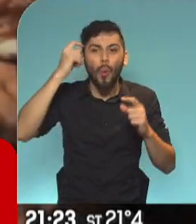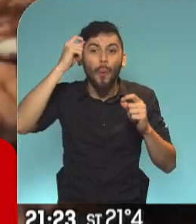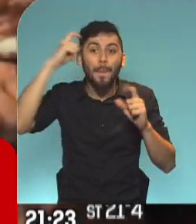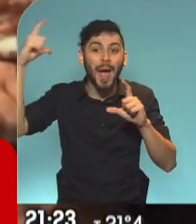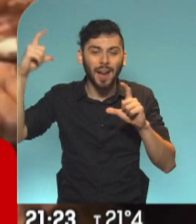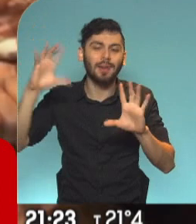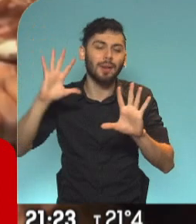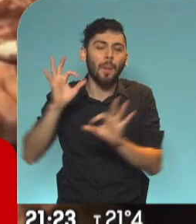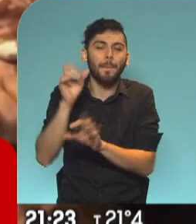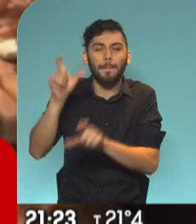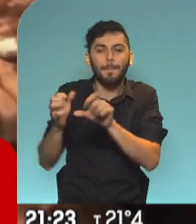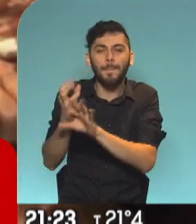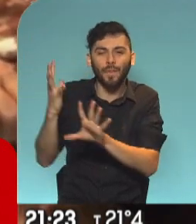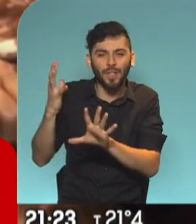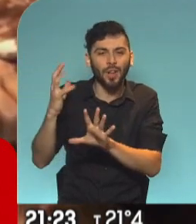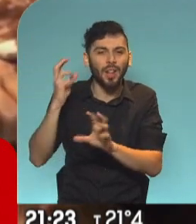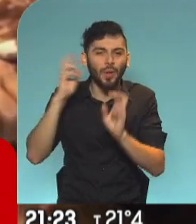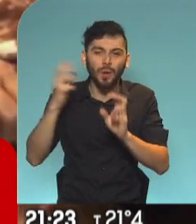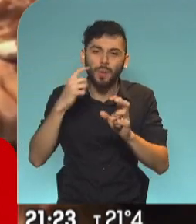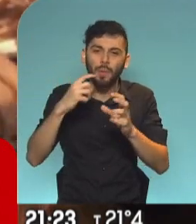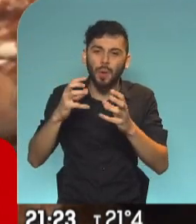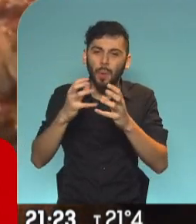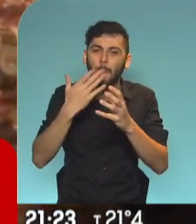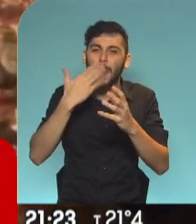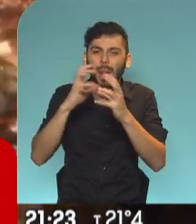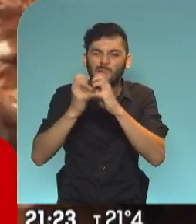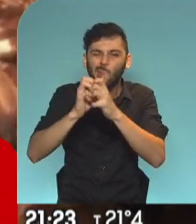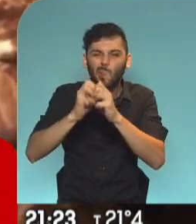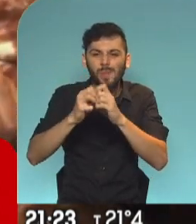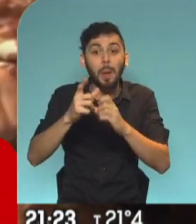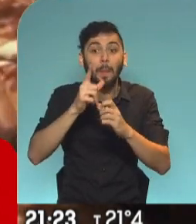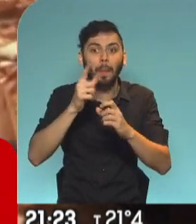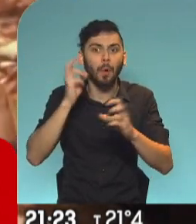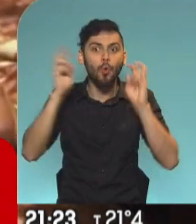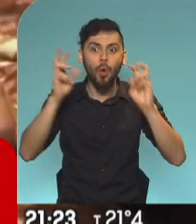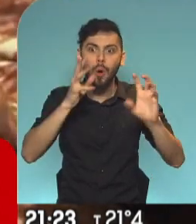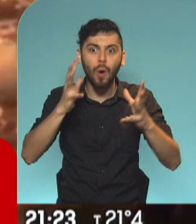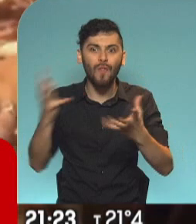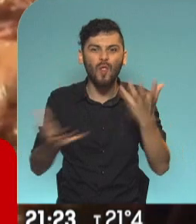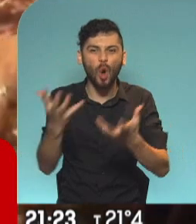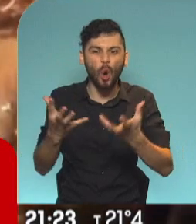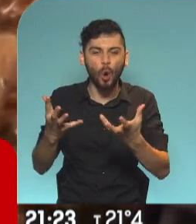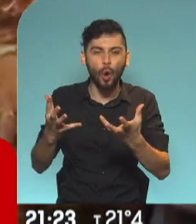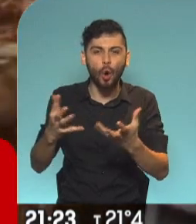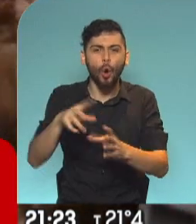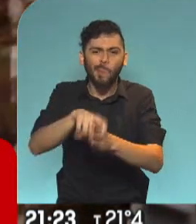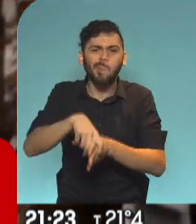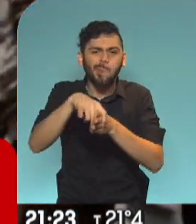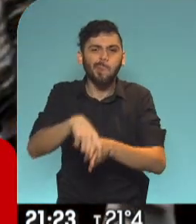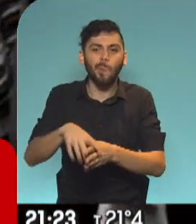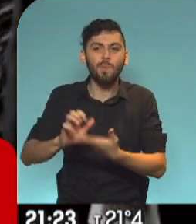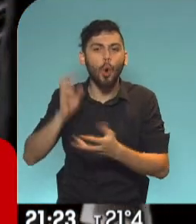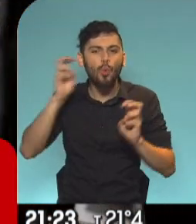especialista en sonido que te hacía los incendios con un papel celofán arrugado, y los cascos de los caballos, todo eso,